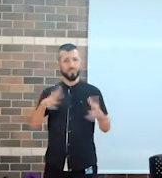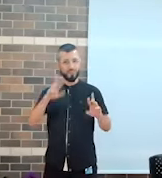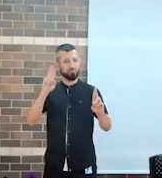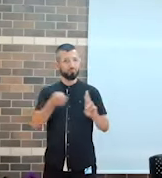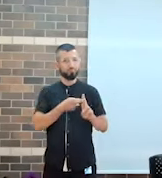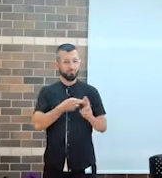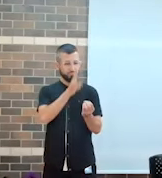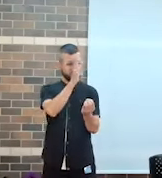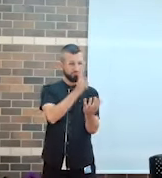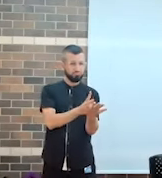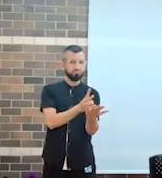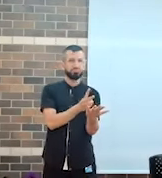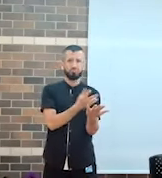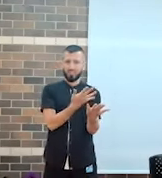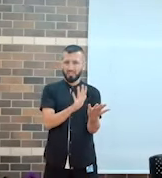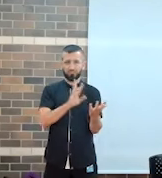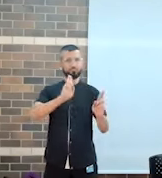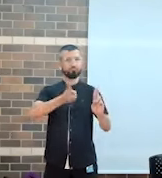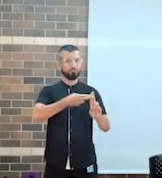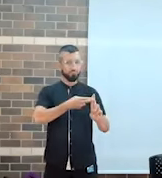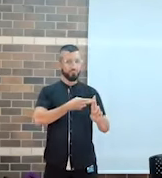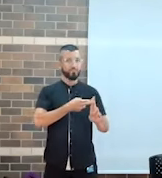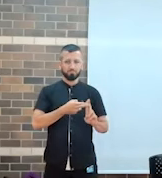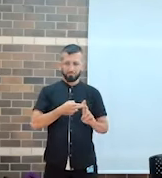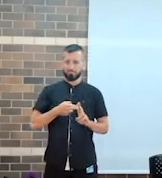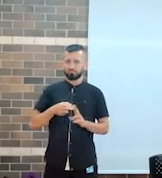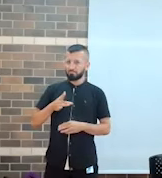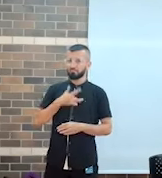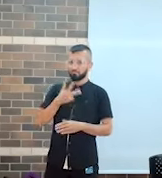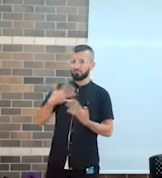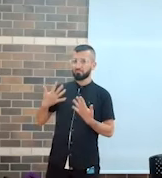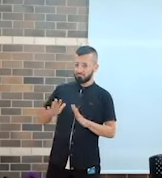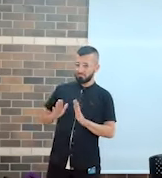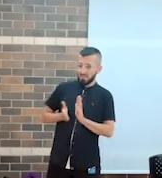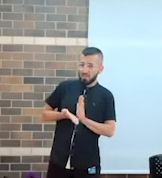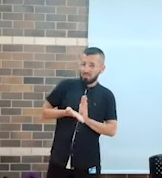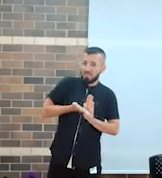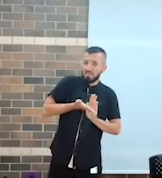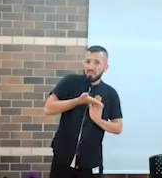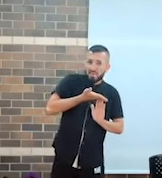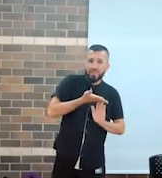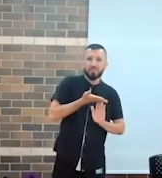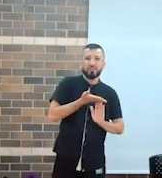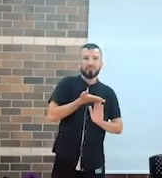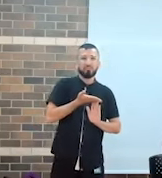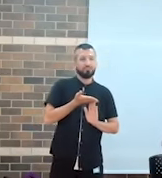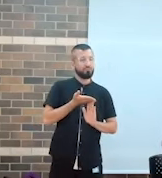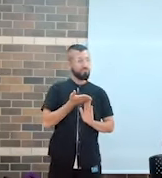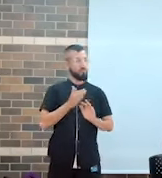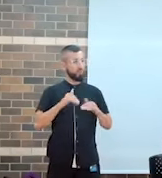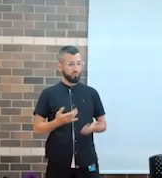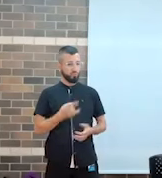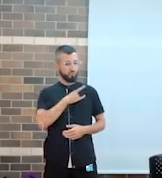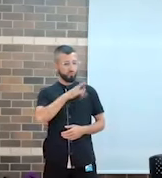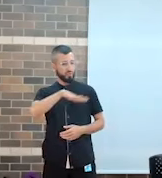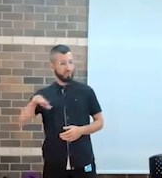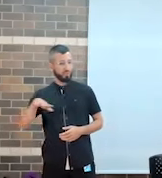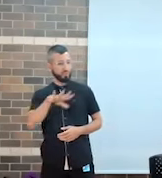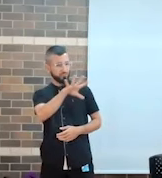de la diversidad, ¿cierto? Yo siento que se ha avanzado de manera importante en esa posibilidad de comprendernos como parte